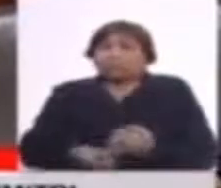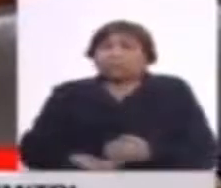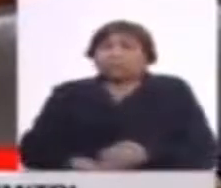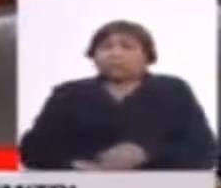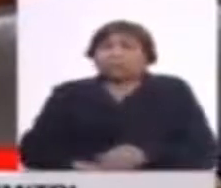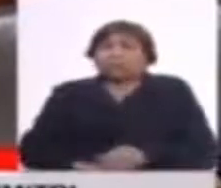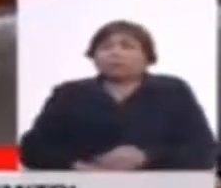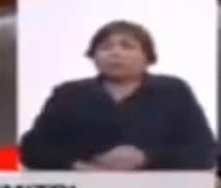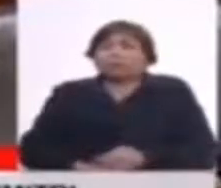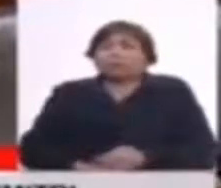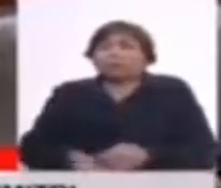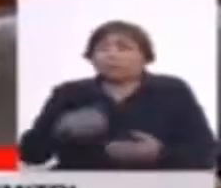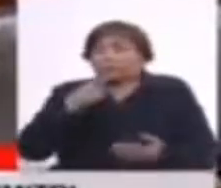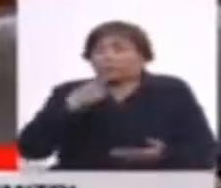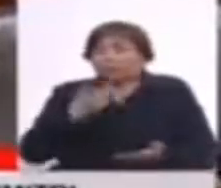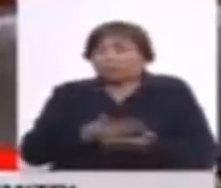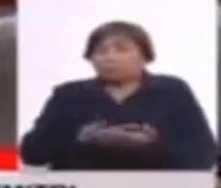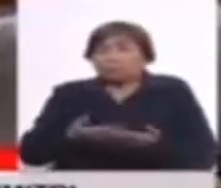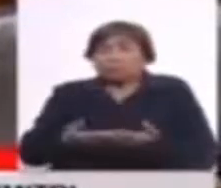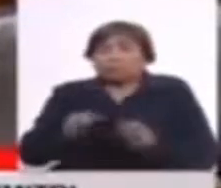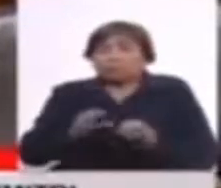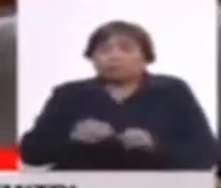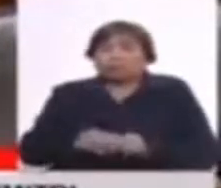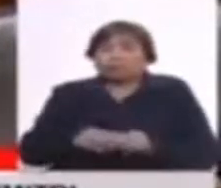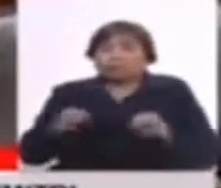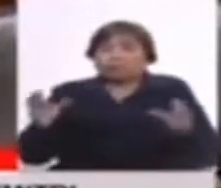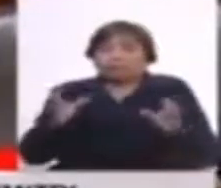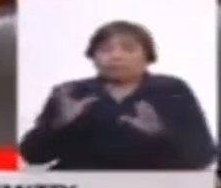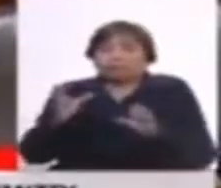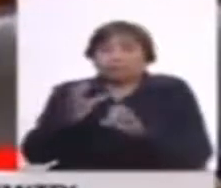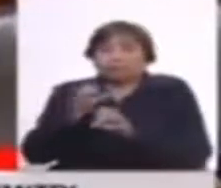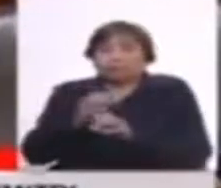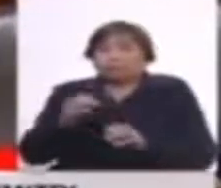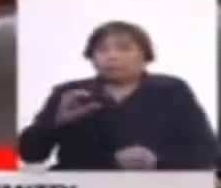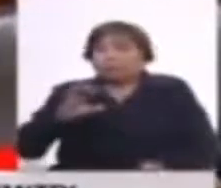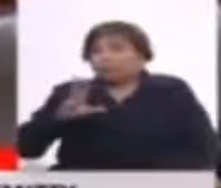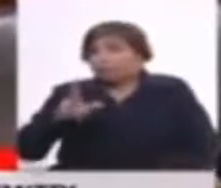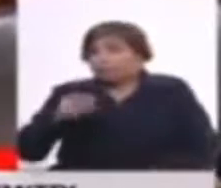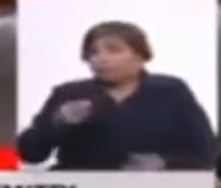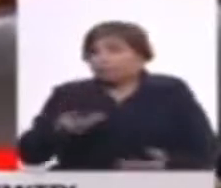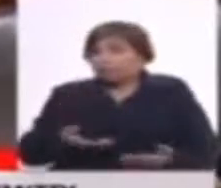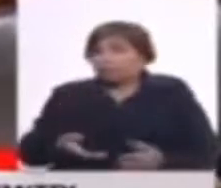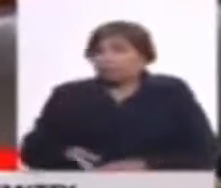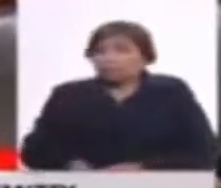es el que va a reducir la inseguridad.